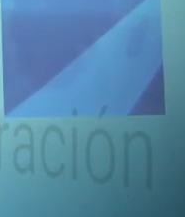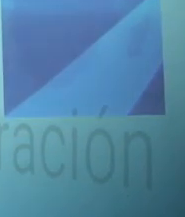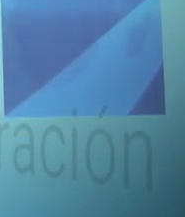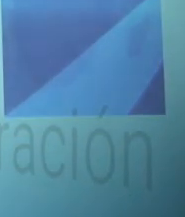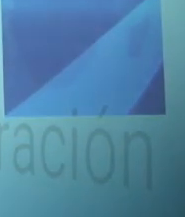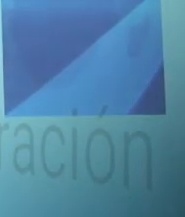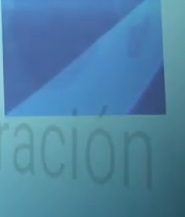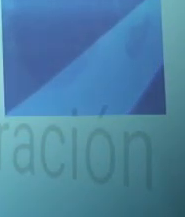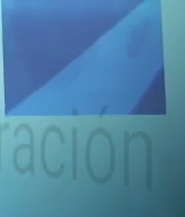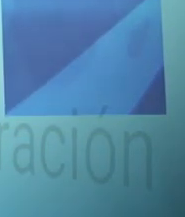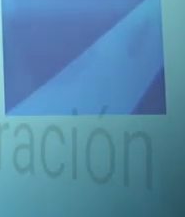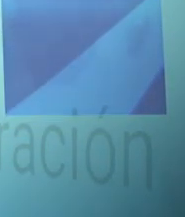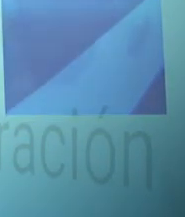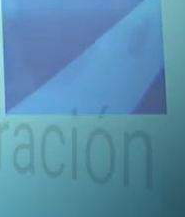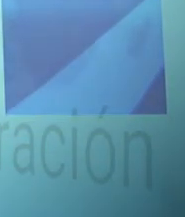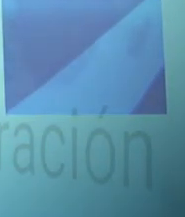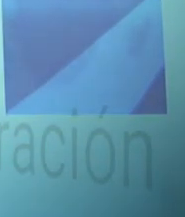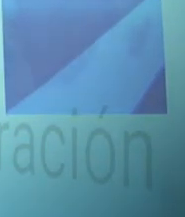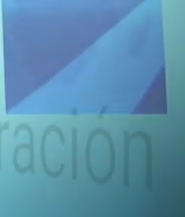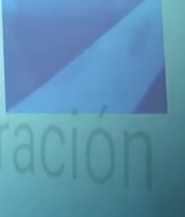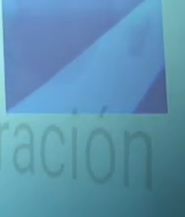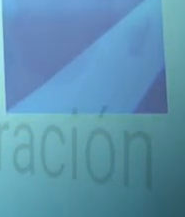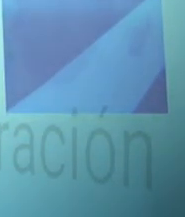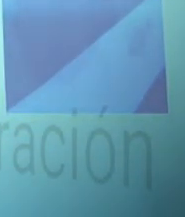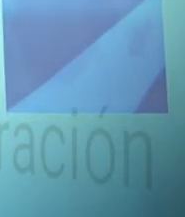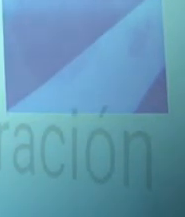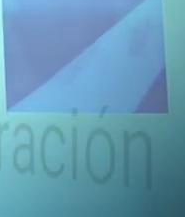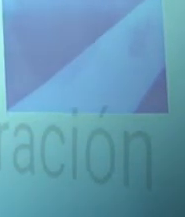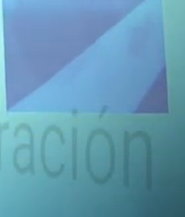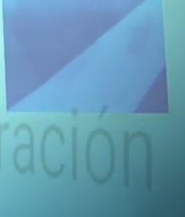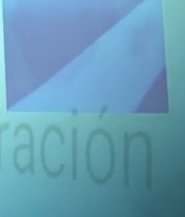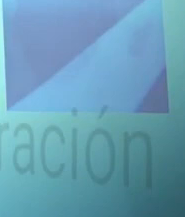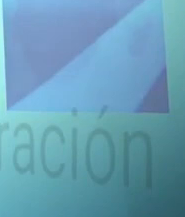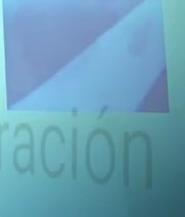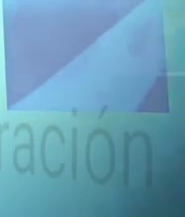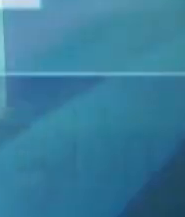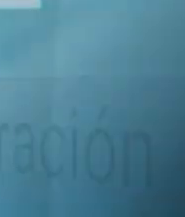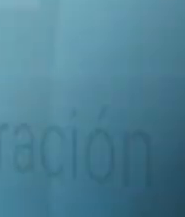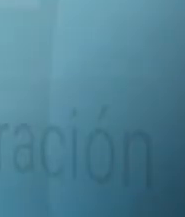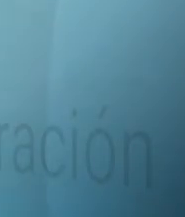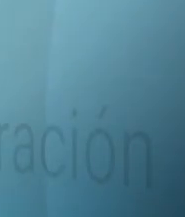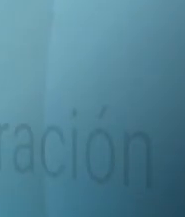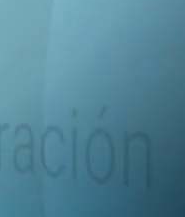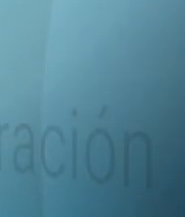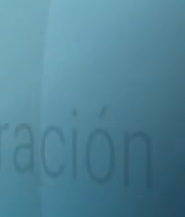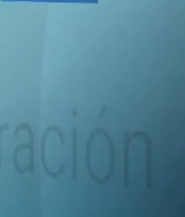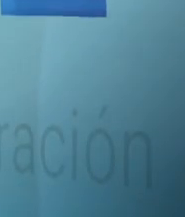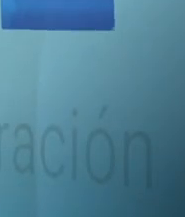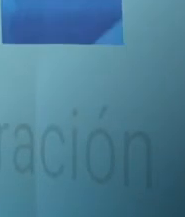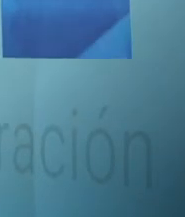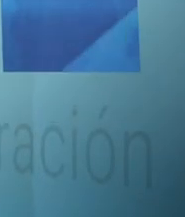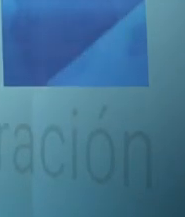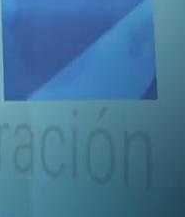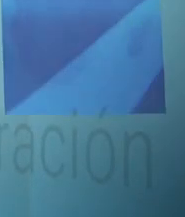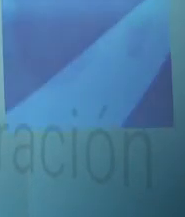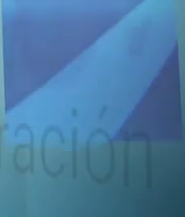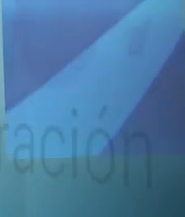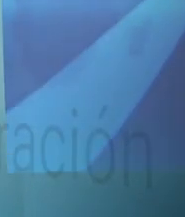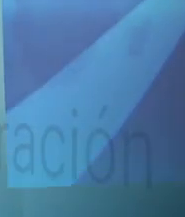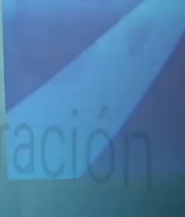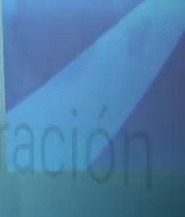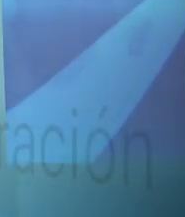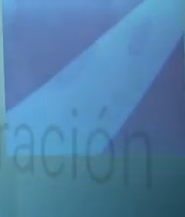es improcedente contra el desechamiento parcial de una demanda de nulidad. De plenos regionales se publicaron